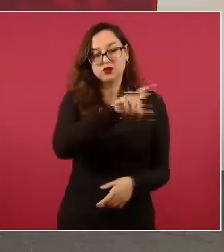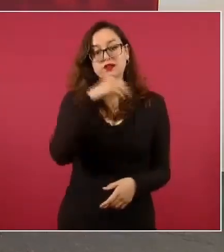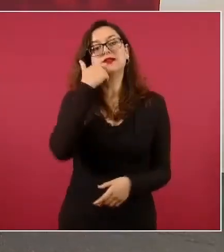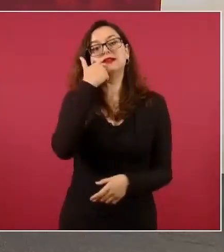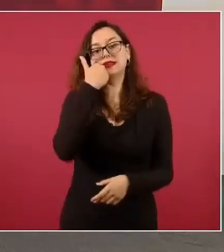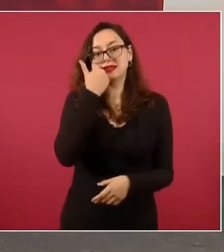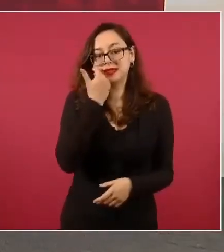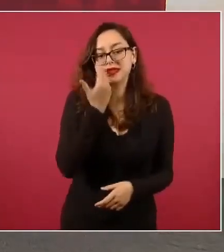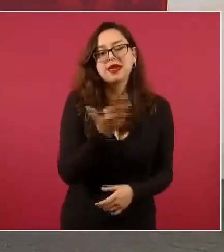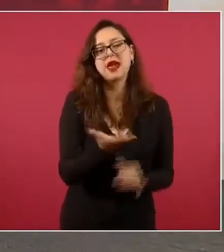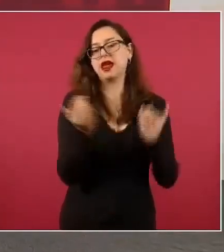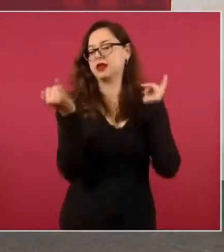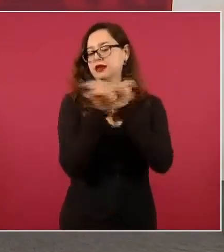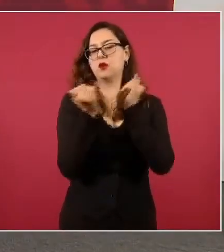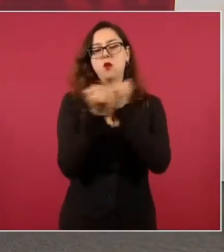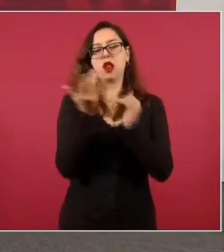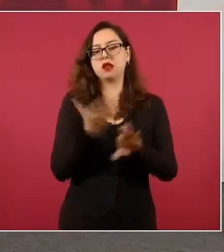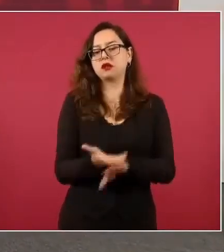más influyentes,